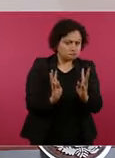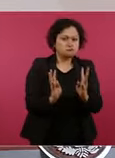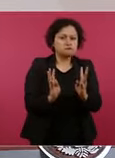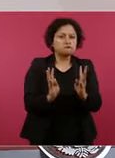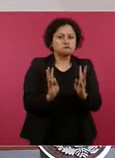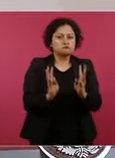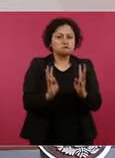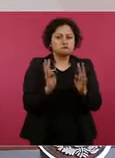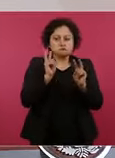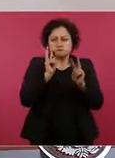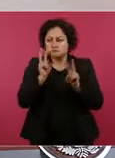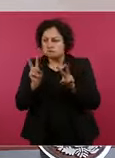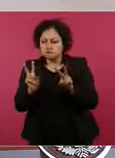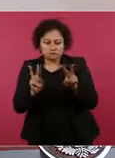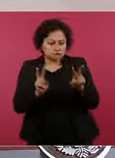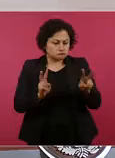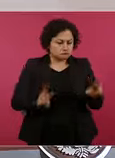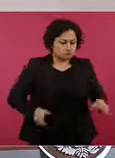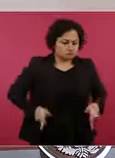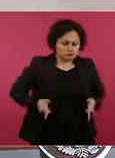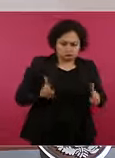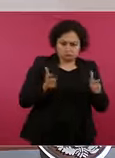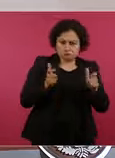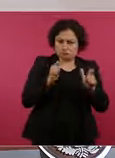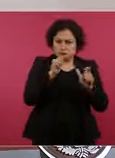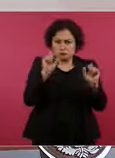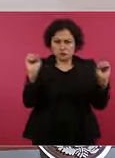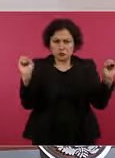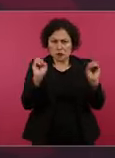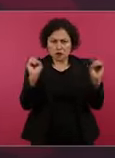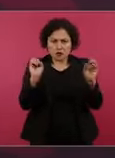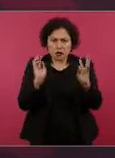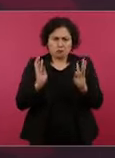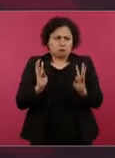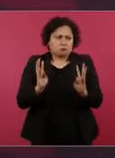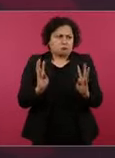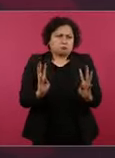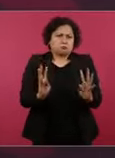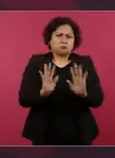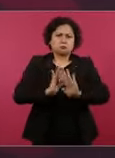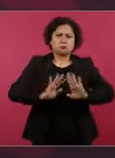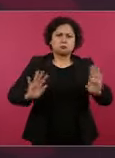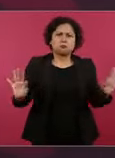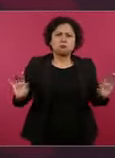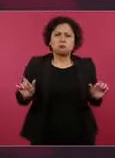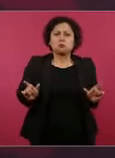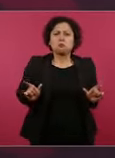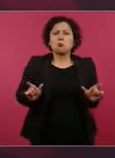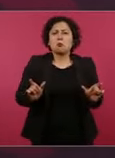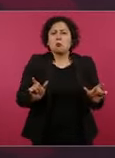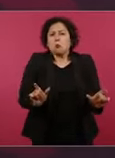armados y estuvieron nada más ahí pendientes. Pero además,